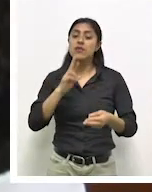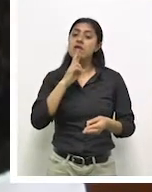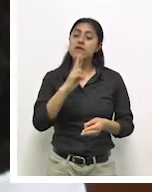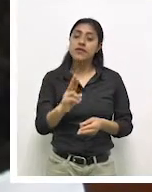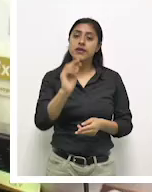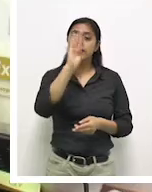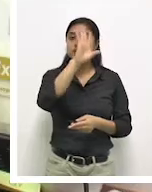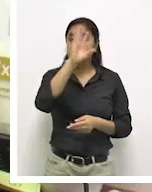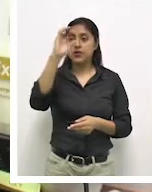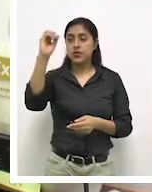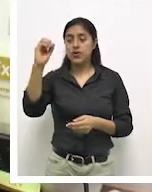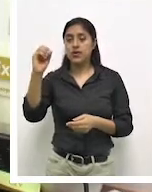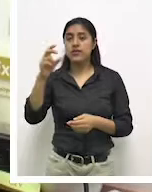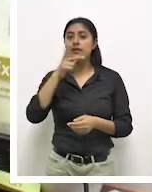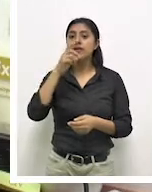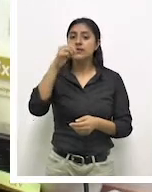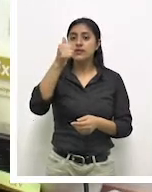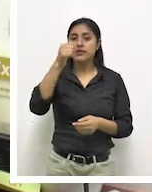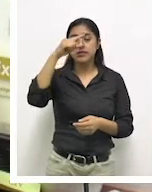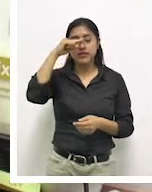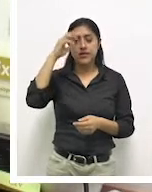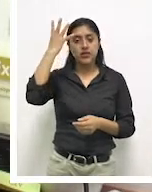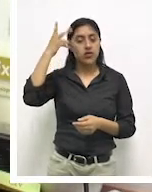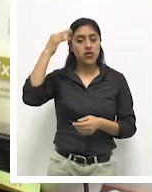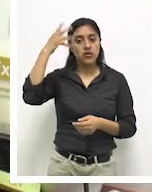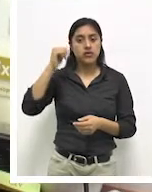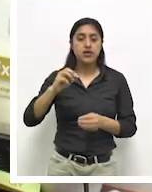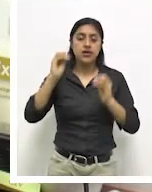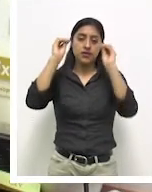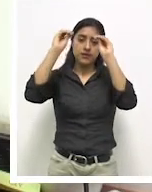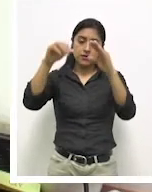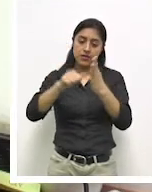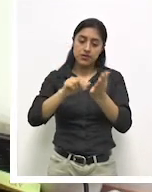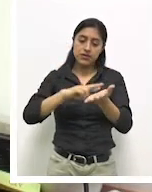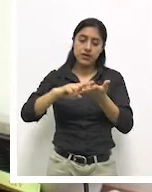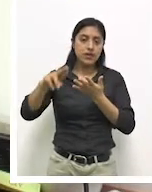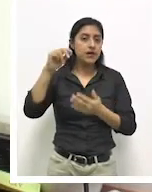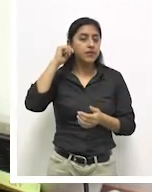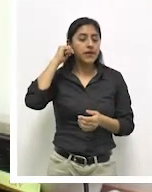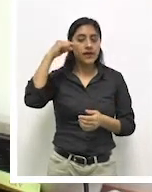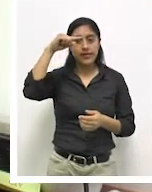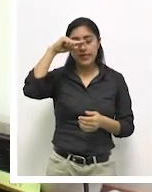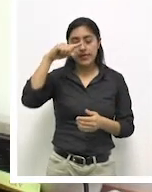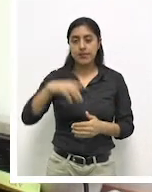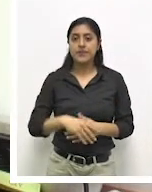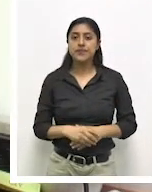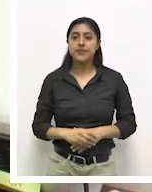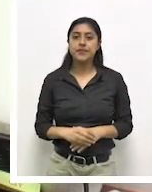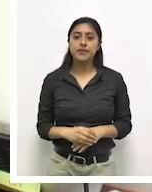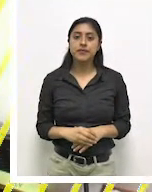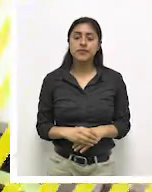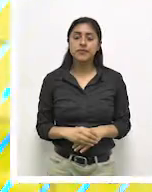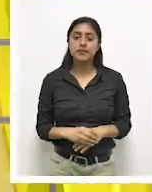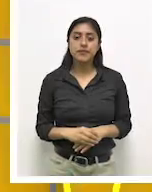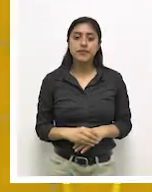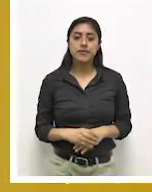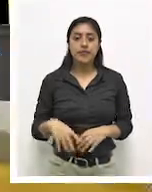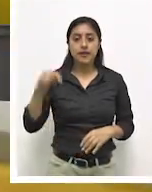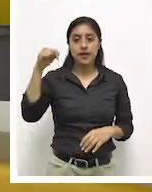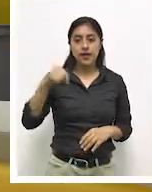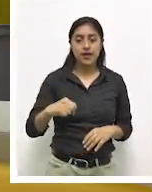chats directamente. Reportó para InfoRENAP GT, Rosario Calderón.